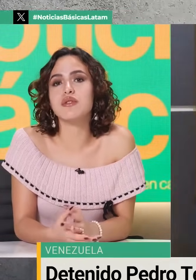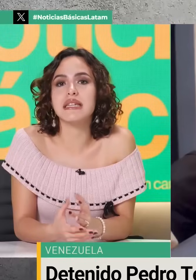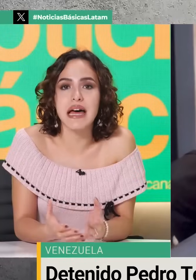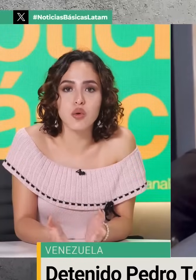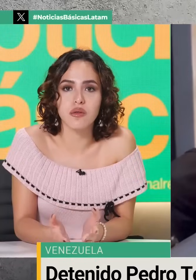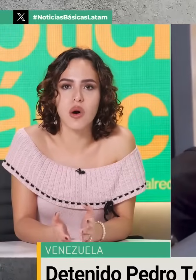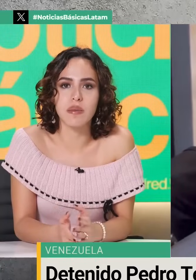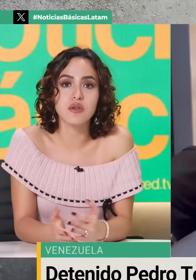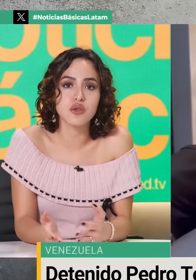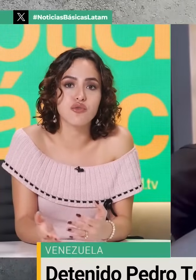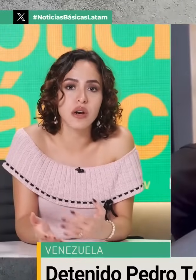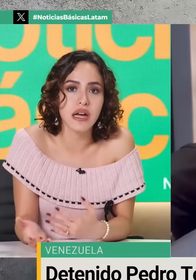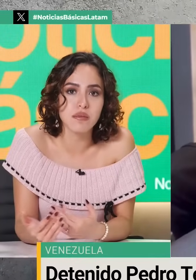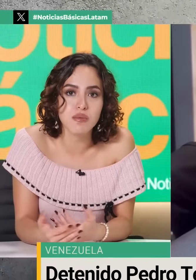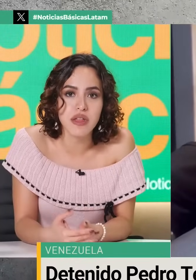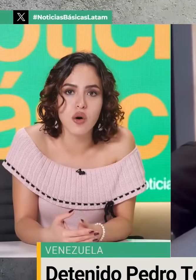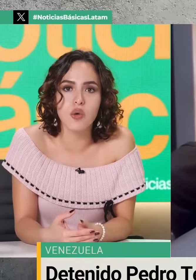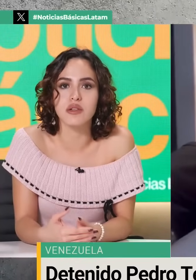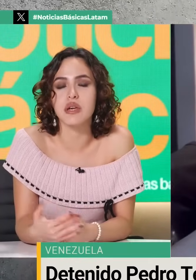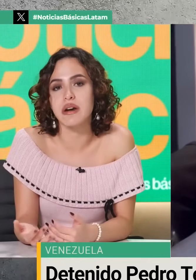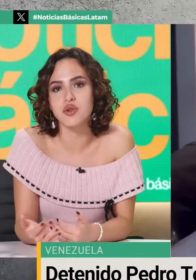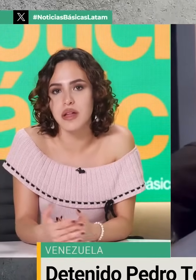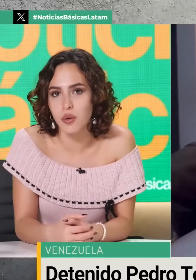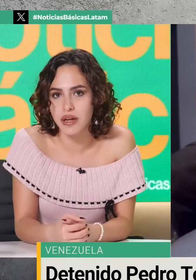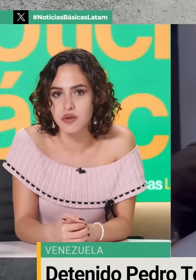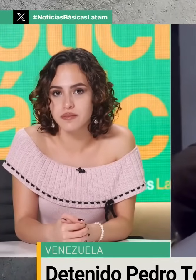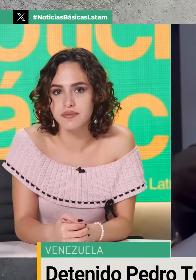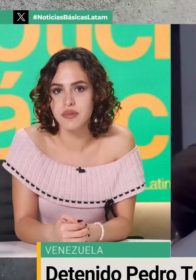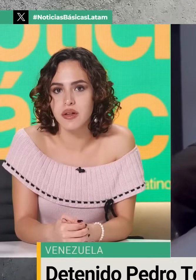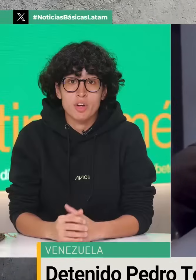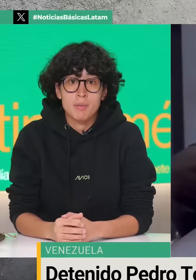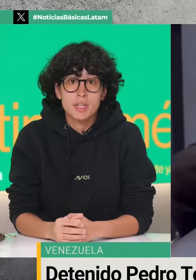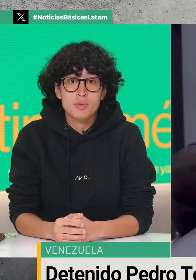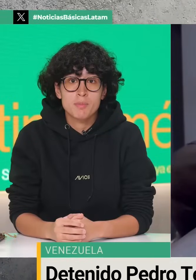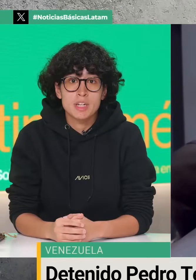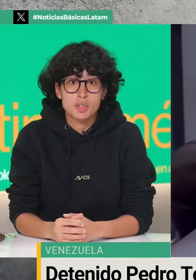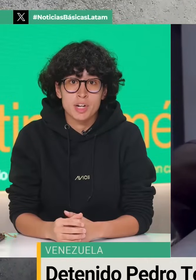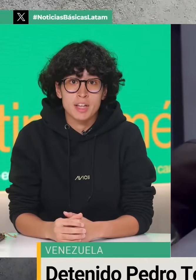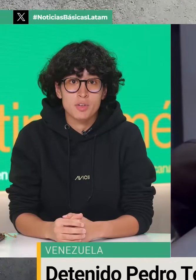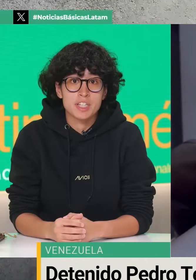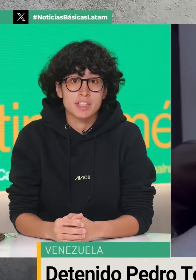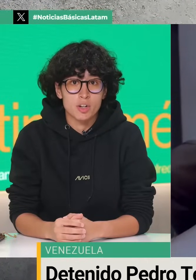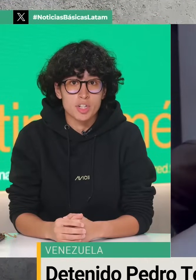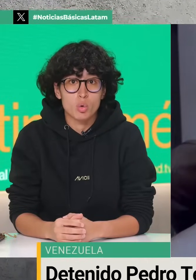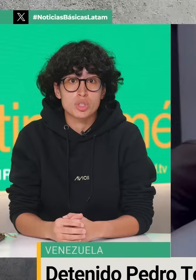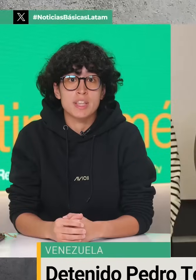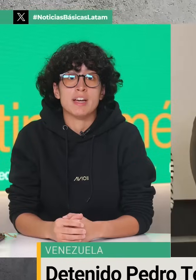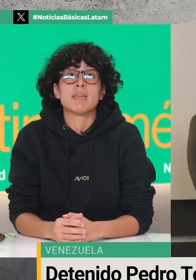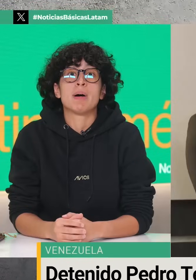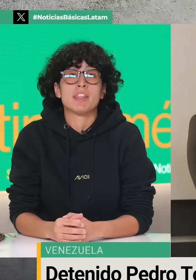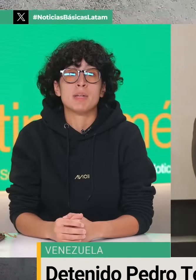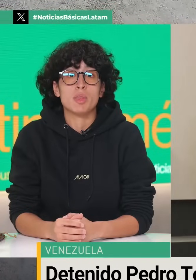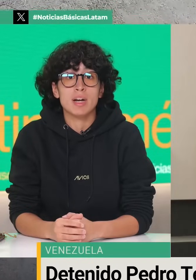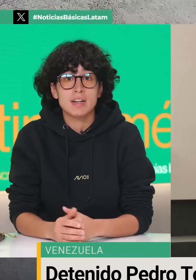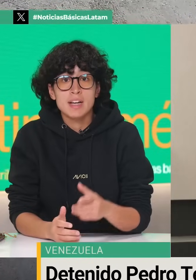por motivos de salud o al menos eso fue lo que él mismo dijo cuando se marchó del gobierno Jos dado cabello ministro de relaciones interiores justicia